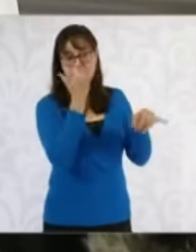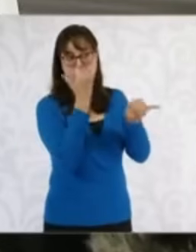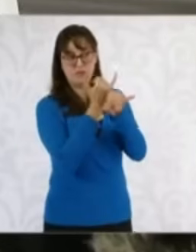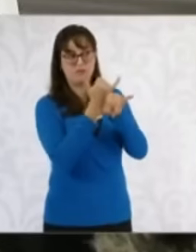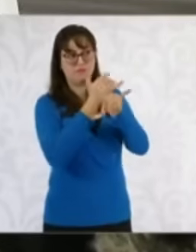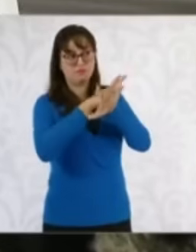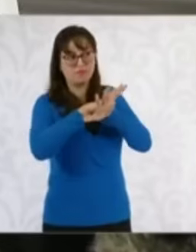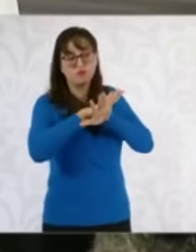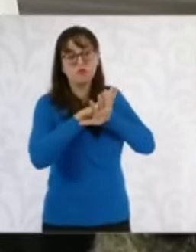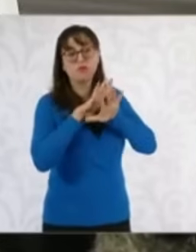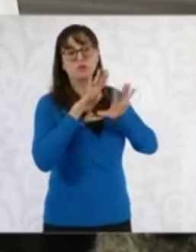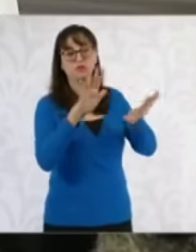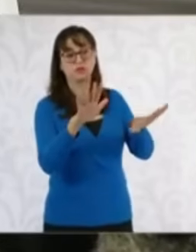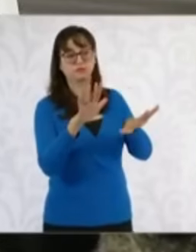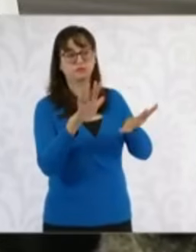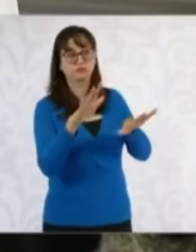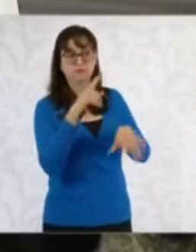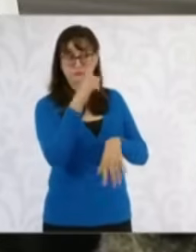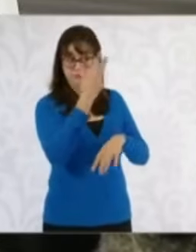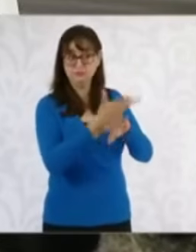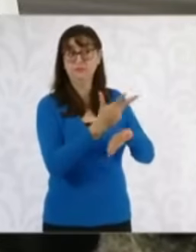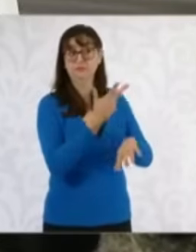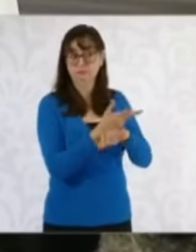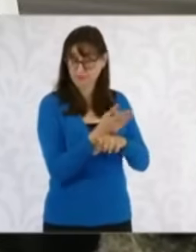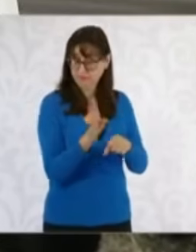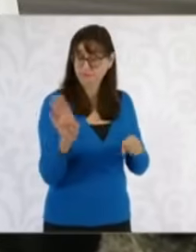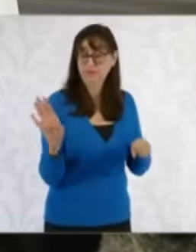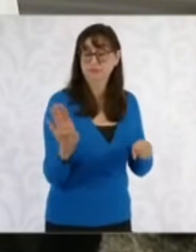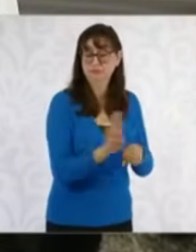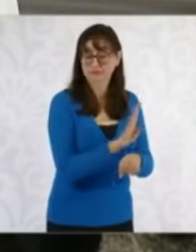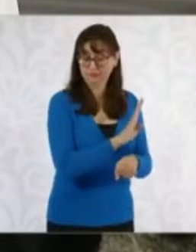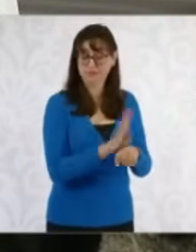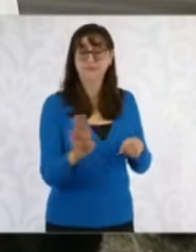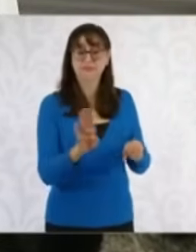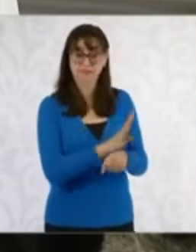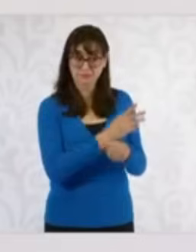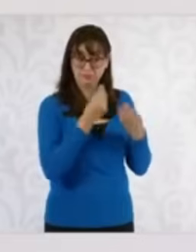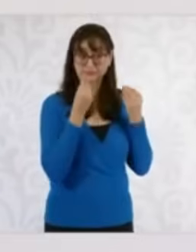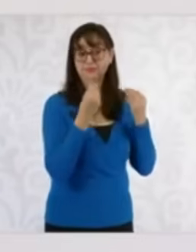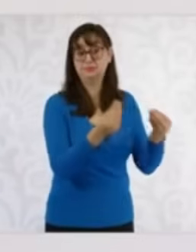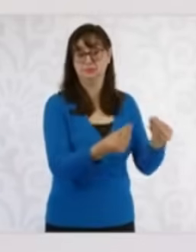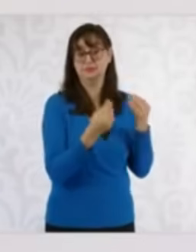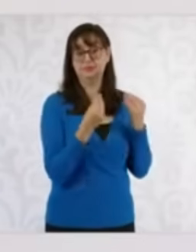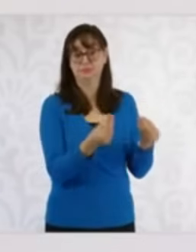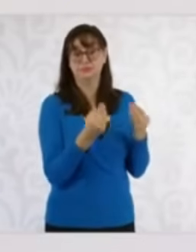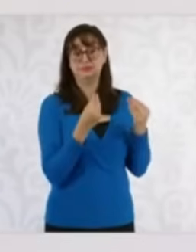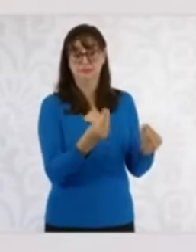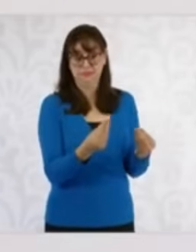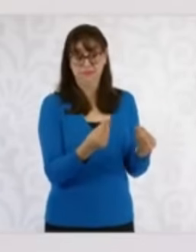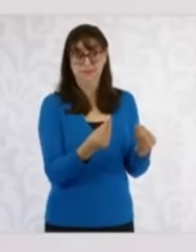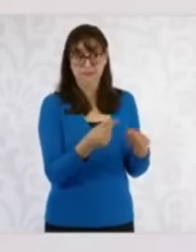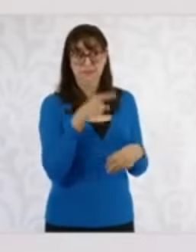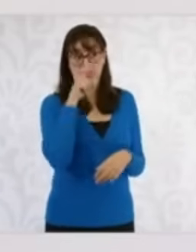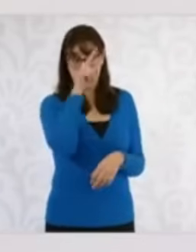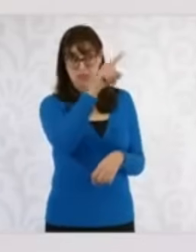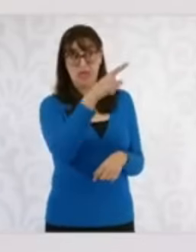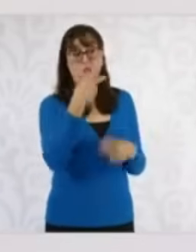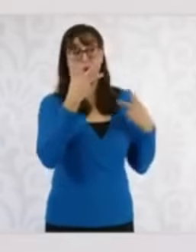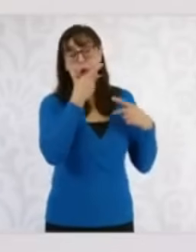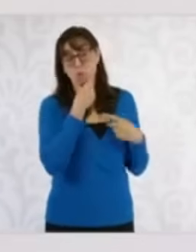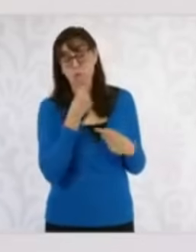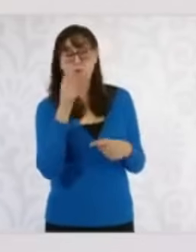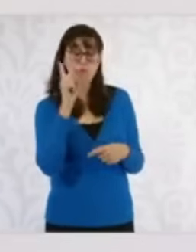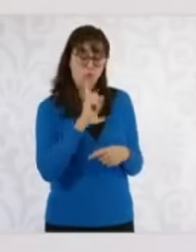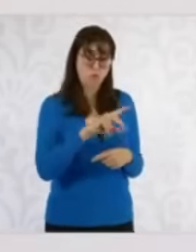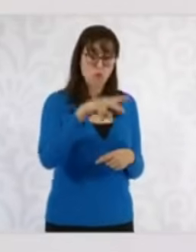información los beneficios para Estados Unidos del trabajo de nuestros hermanos y hermanas allá, pero también